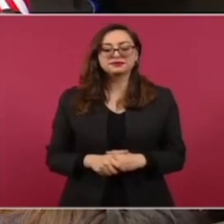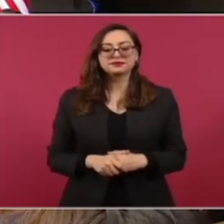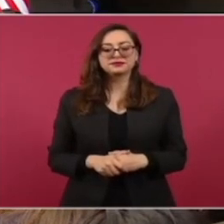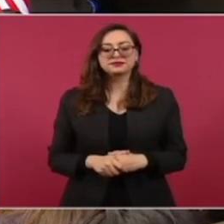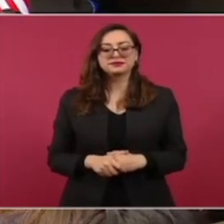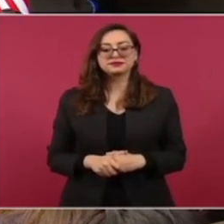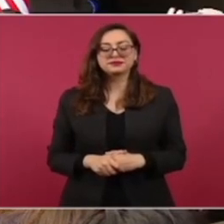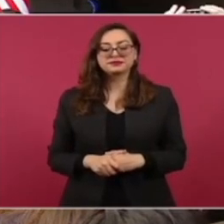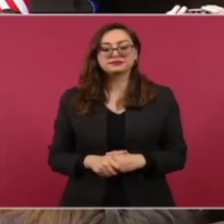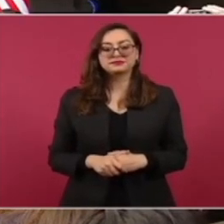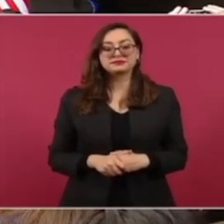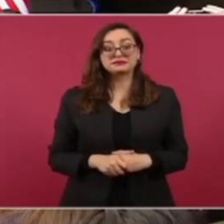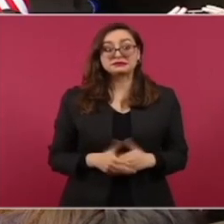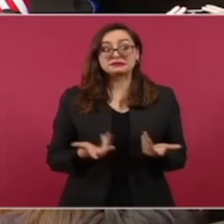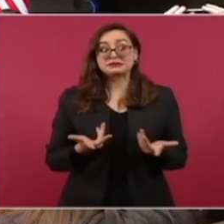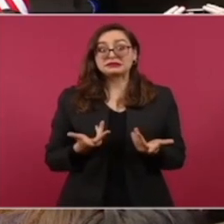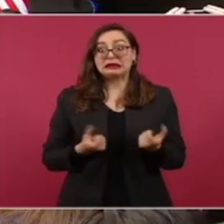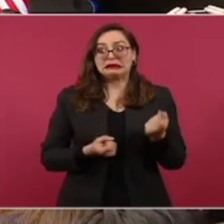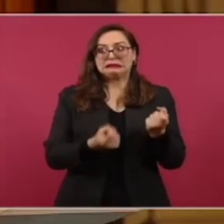Aunque no les guste